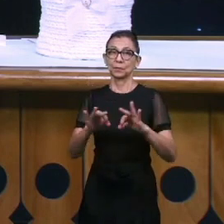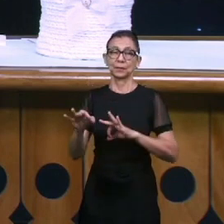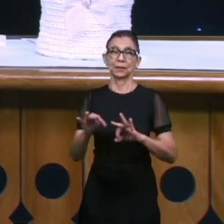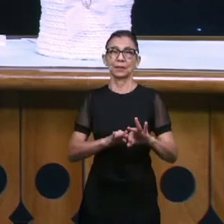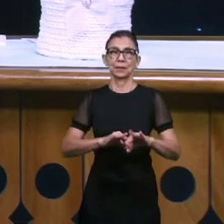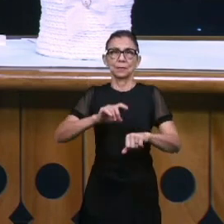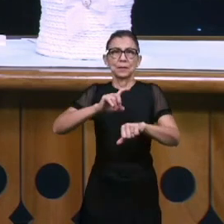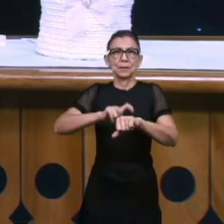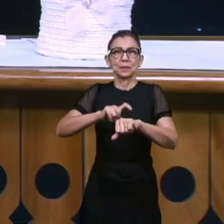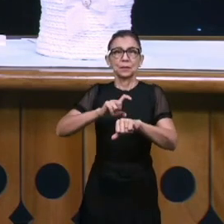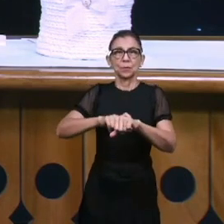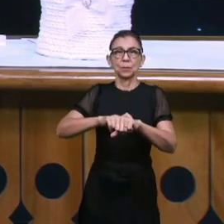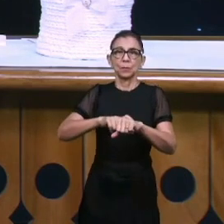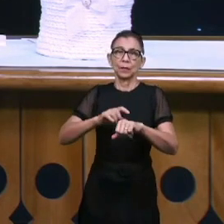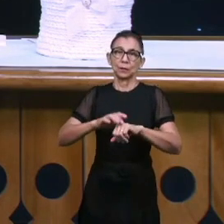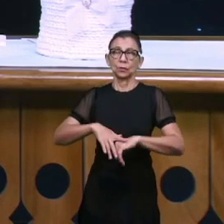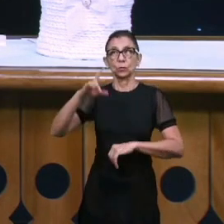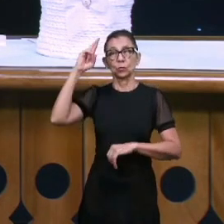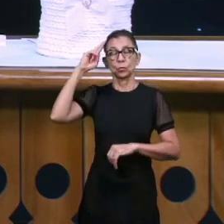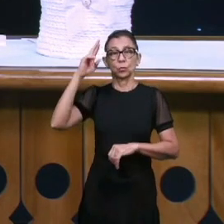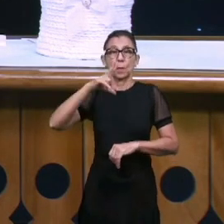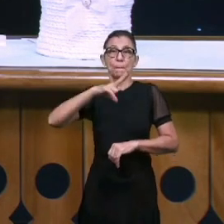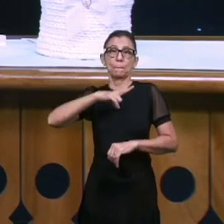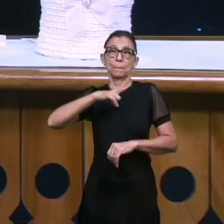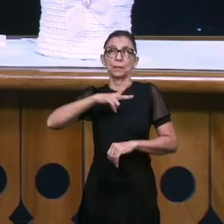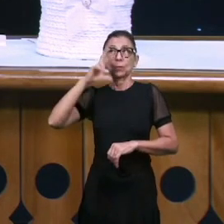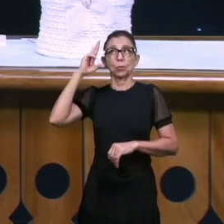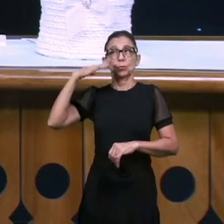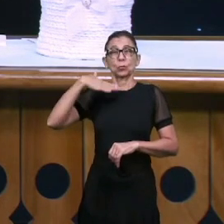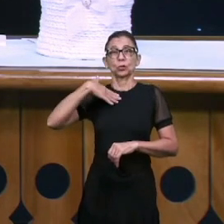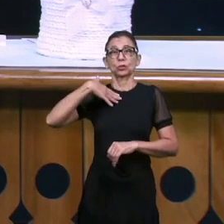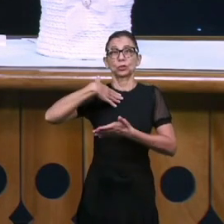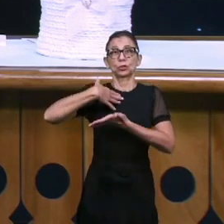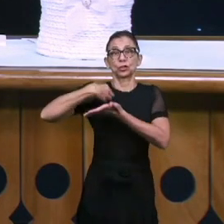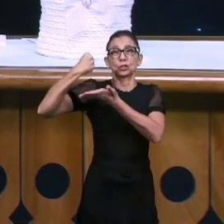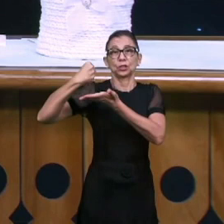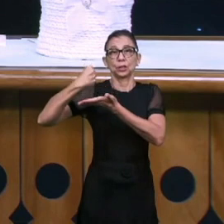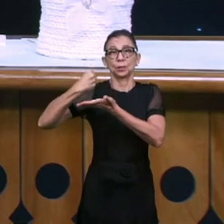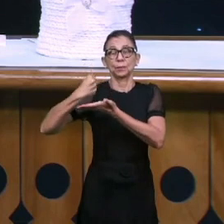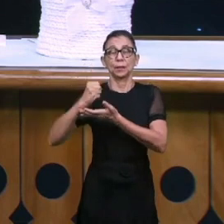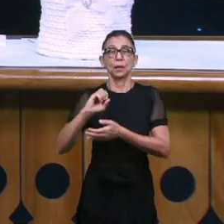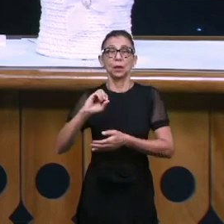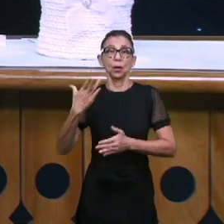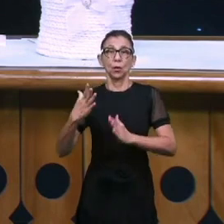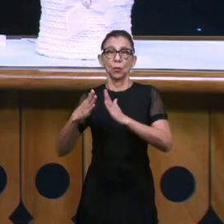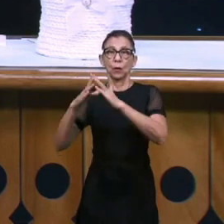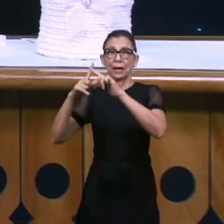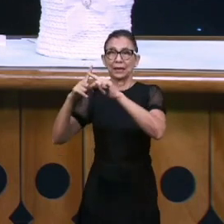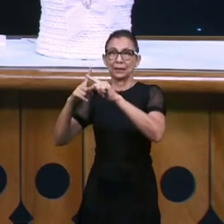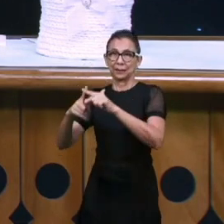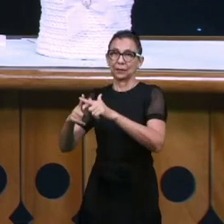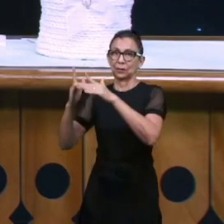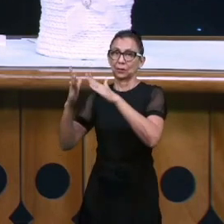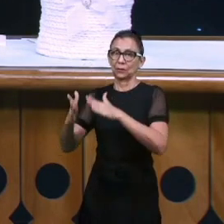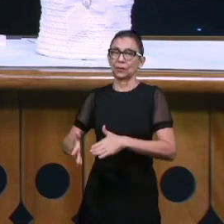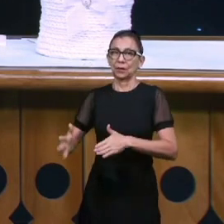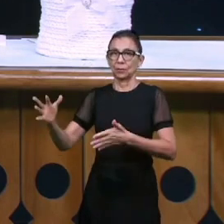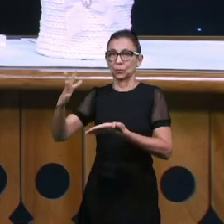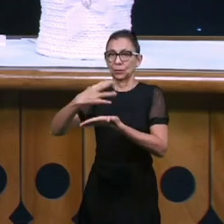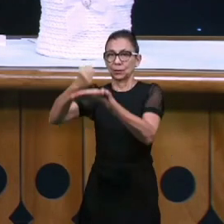momento, sea del llamado individual, o sea, el arrebatamiento de la iglesia que se